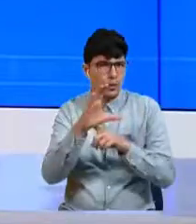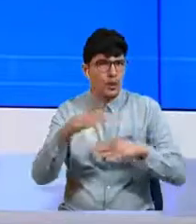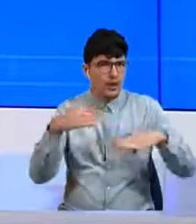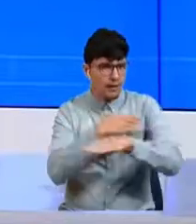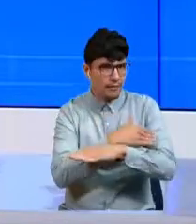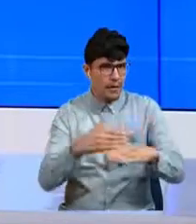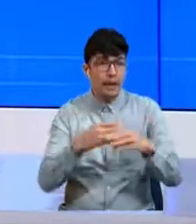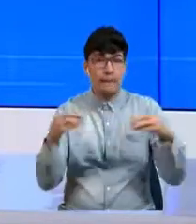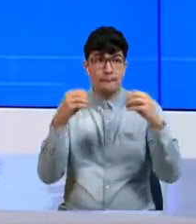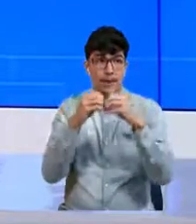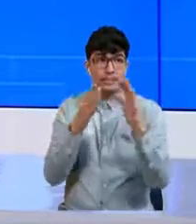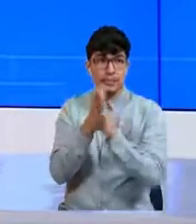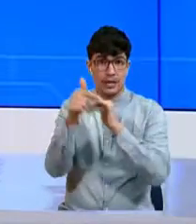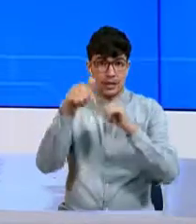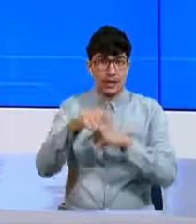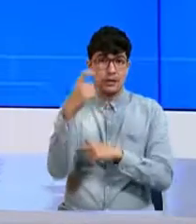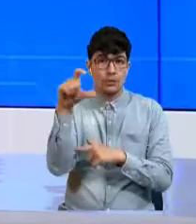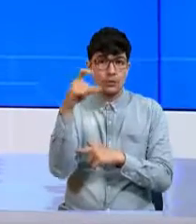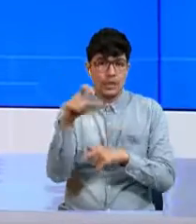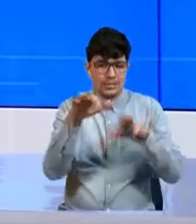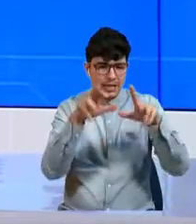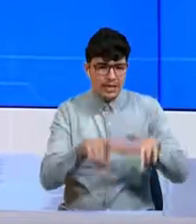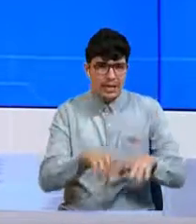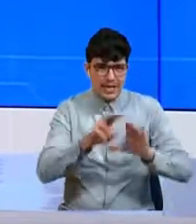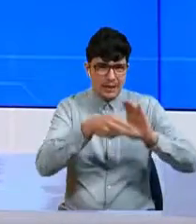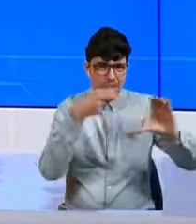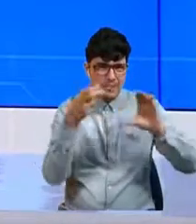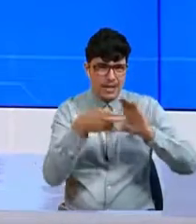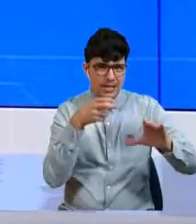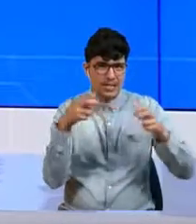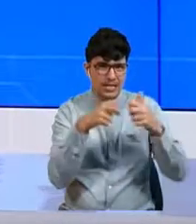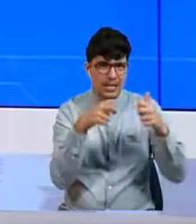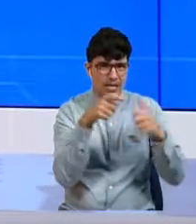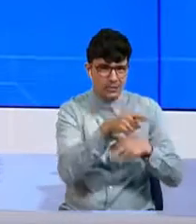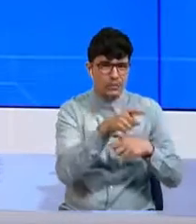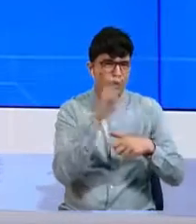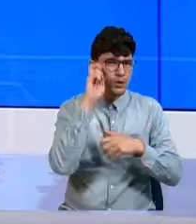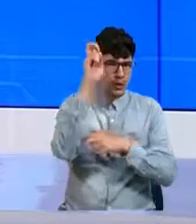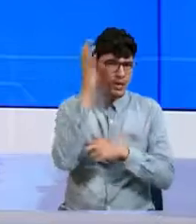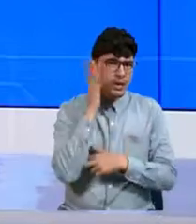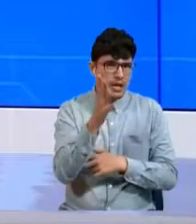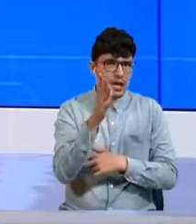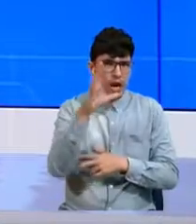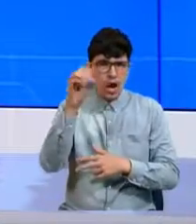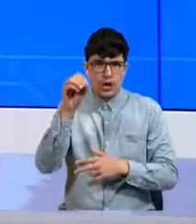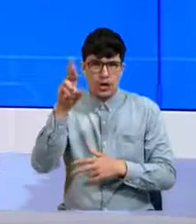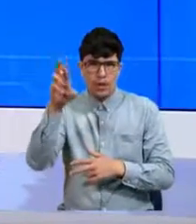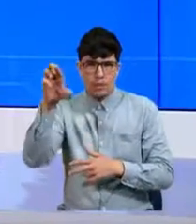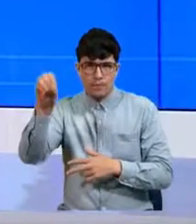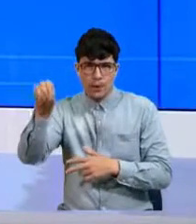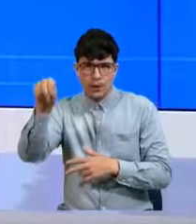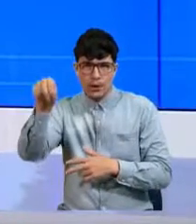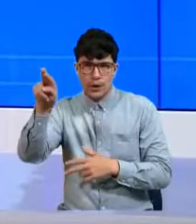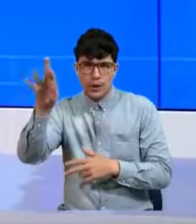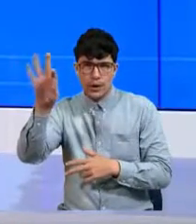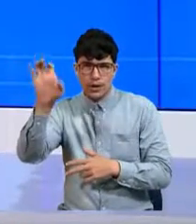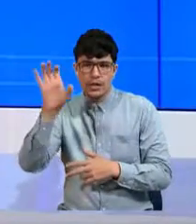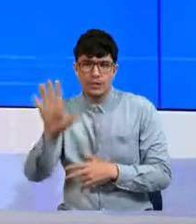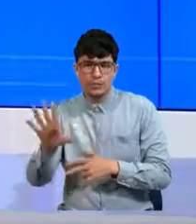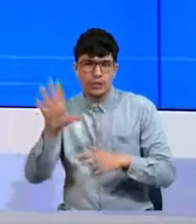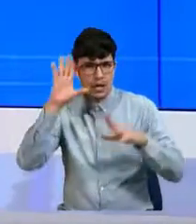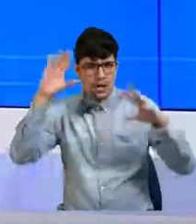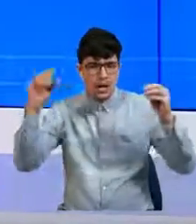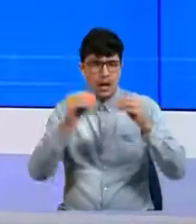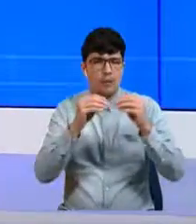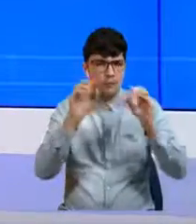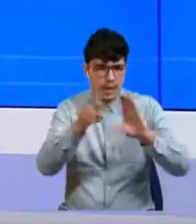en más información en cúcuta la secretaria de minas y energía de norte de santander y corponor conformaron la junta directiva para formalizar la pequeña minería